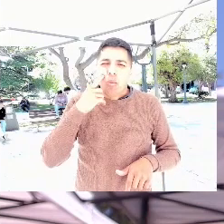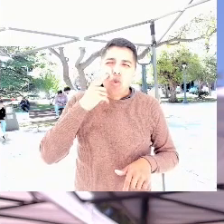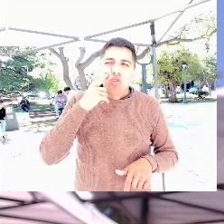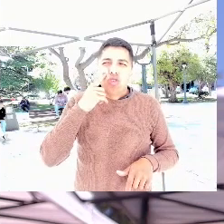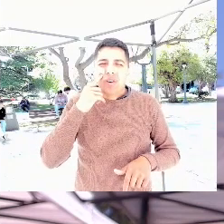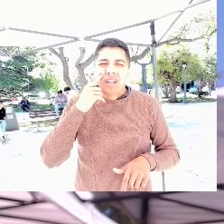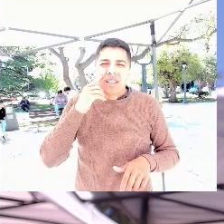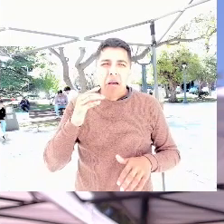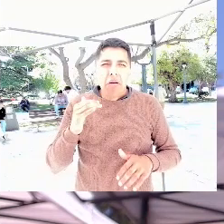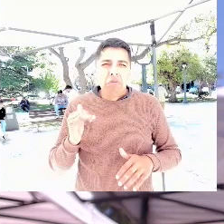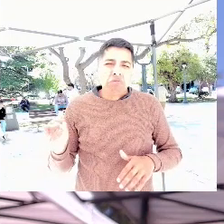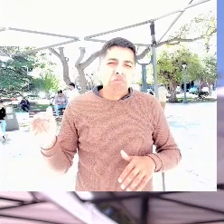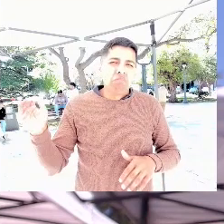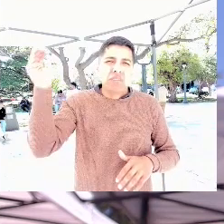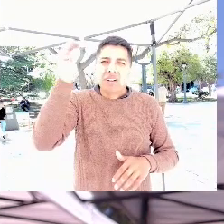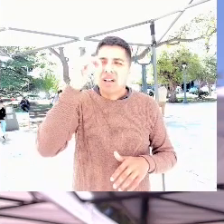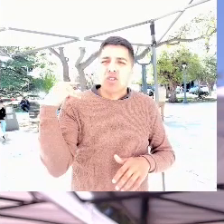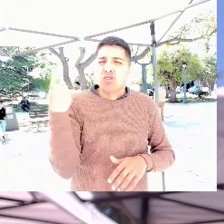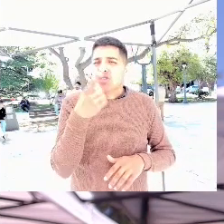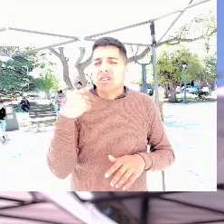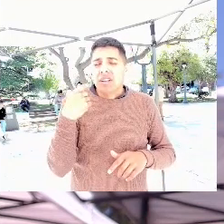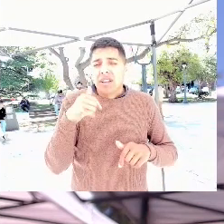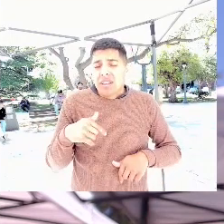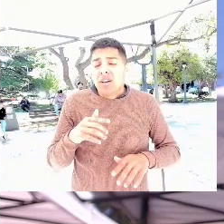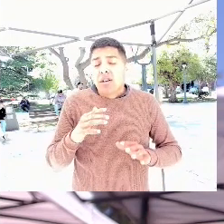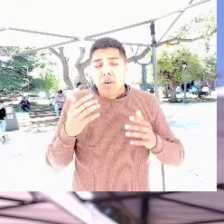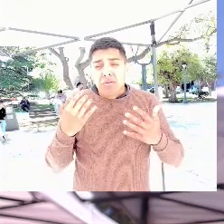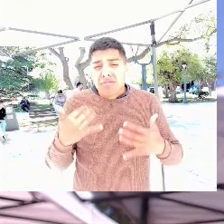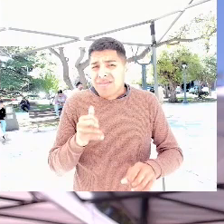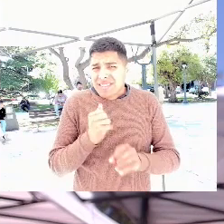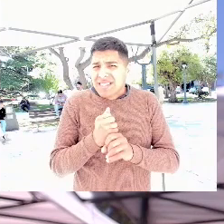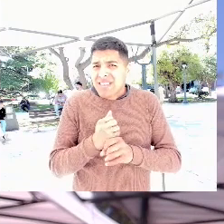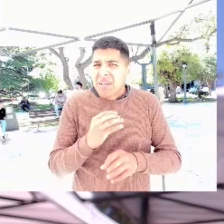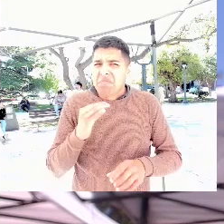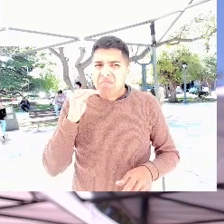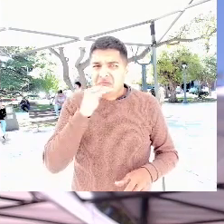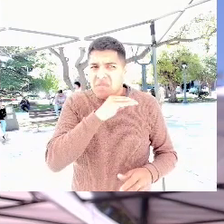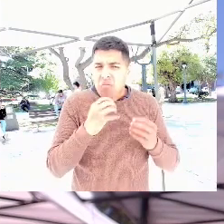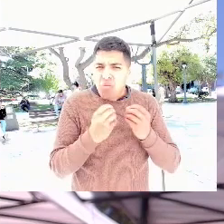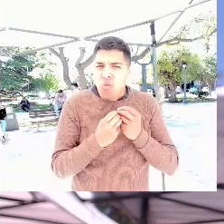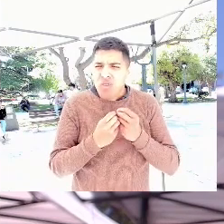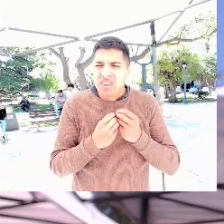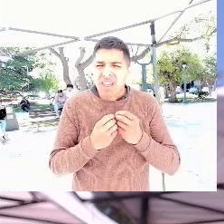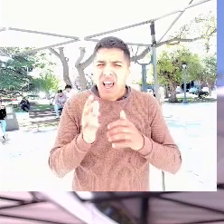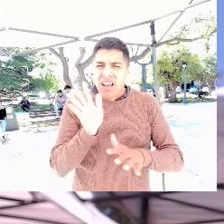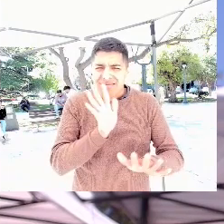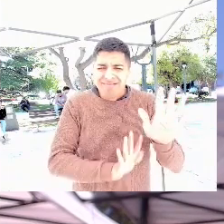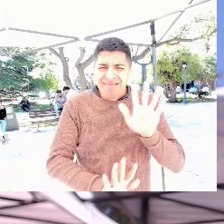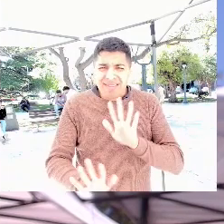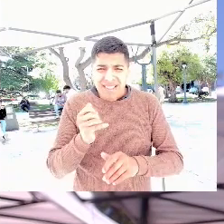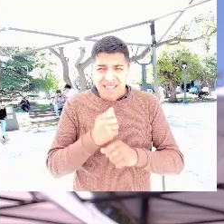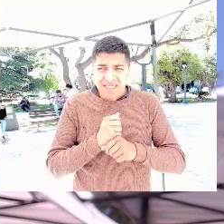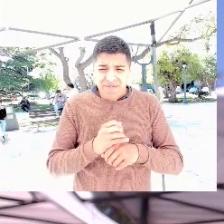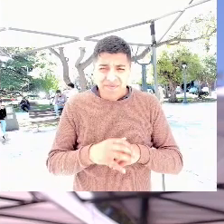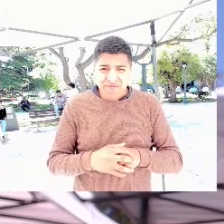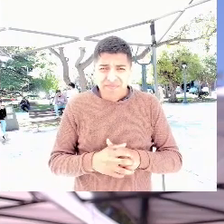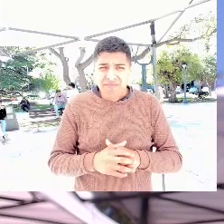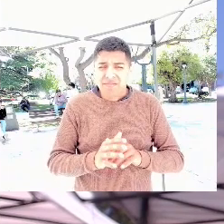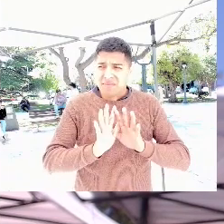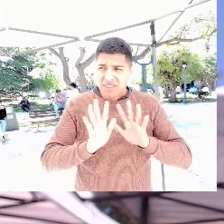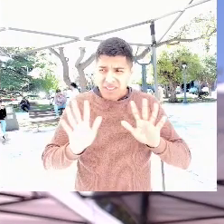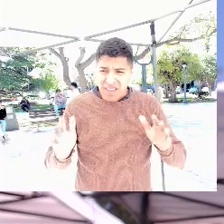municipio en la vanguardia, inclusive, de muchísimas acciones culturales. Sin